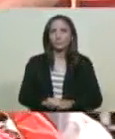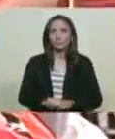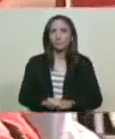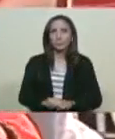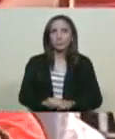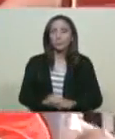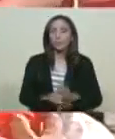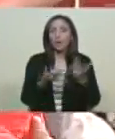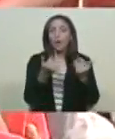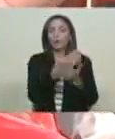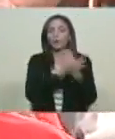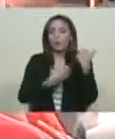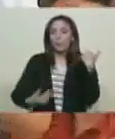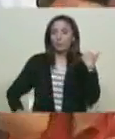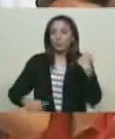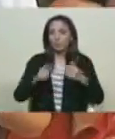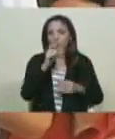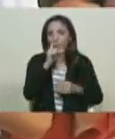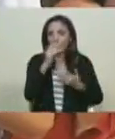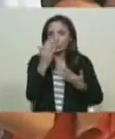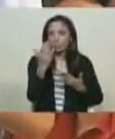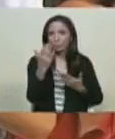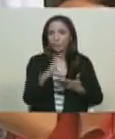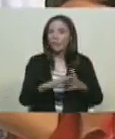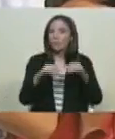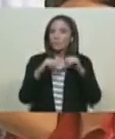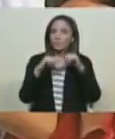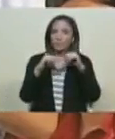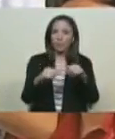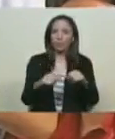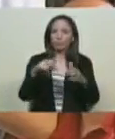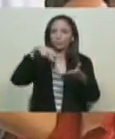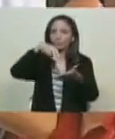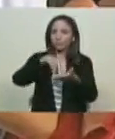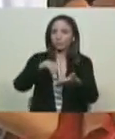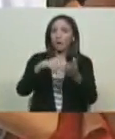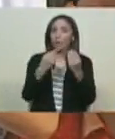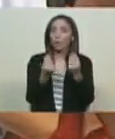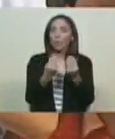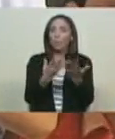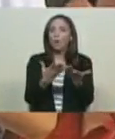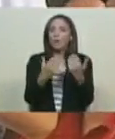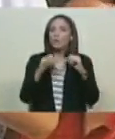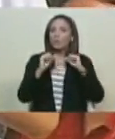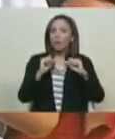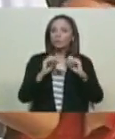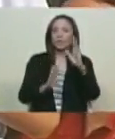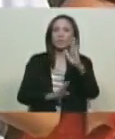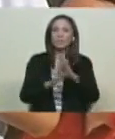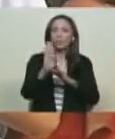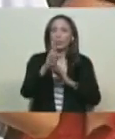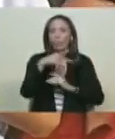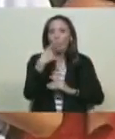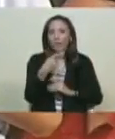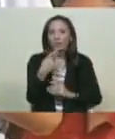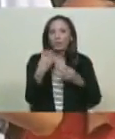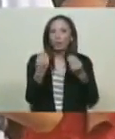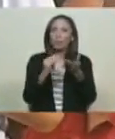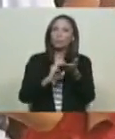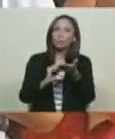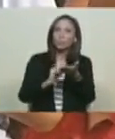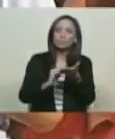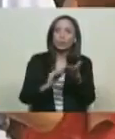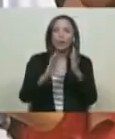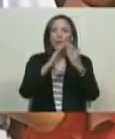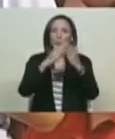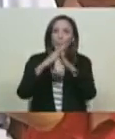Nuestro presidente Nicolás Maduro Moros ha mantenido firmemente el desarrollo de políticas sociales y esto, sabemos,